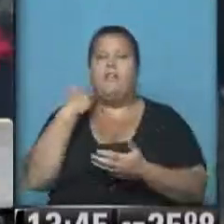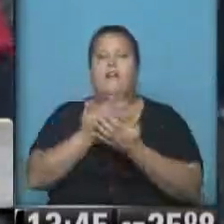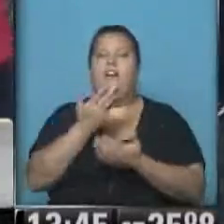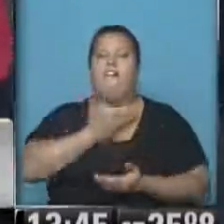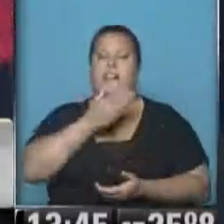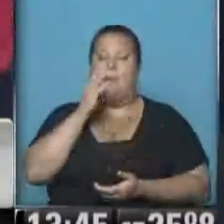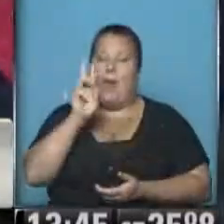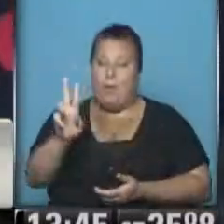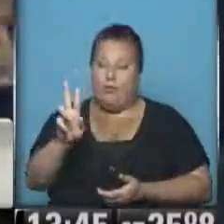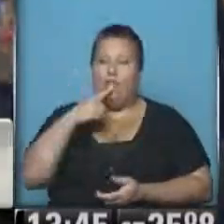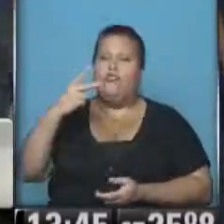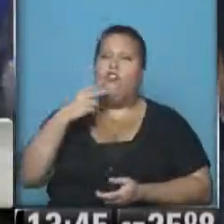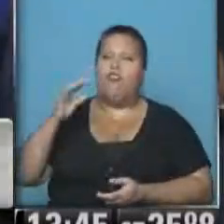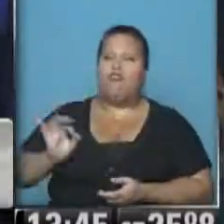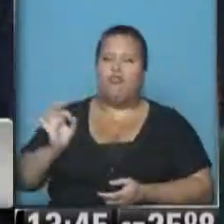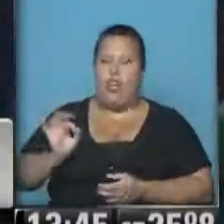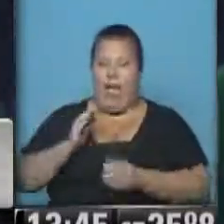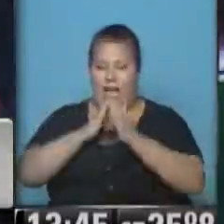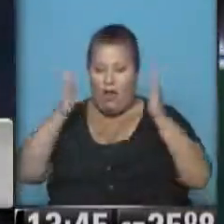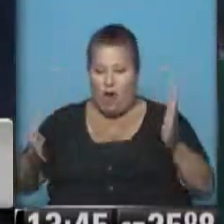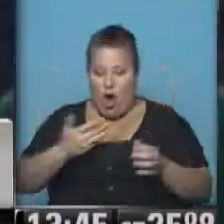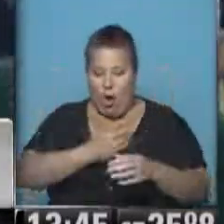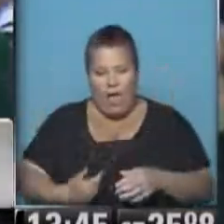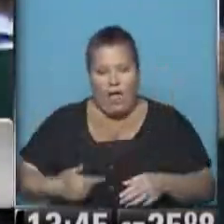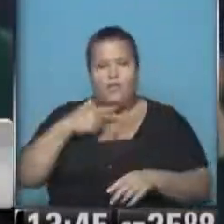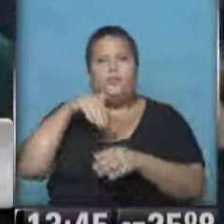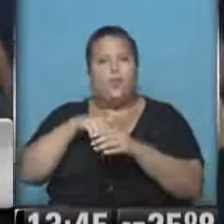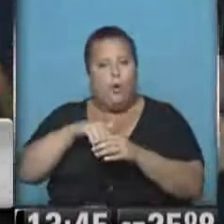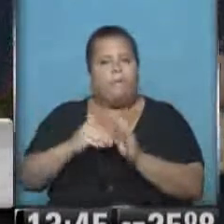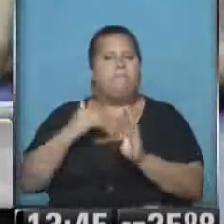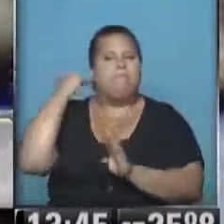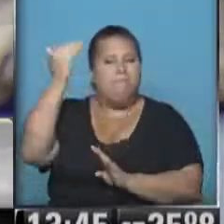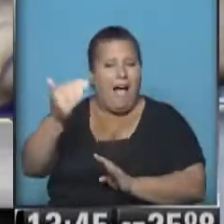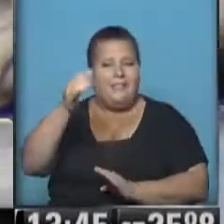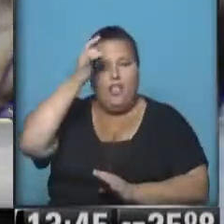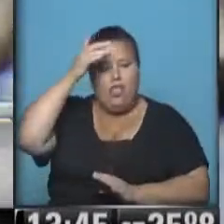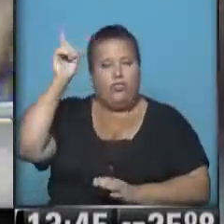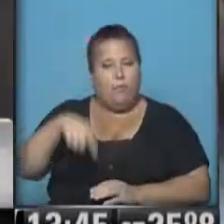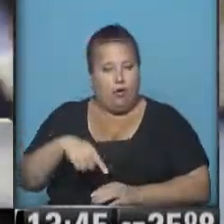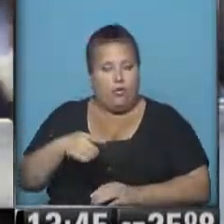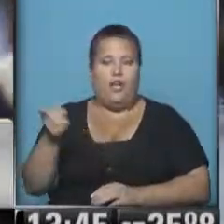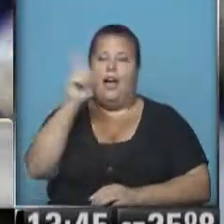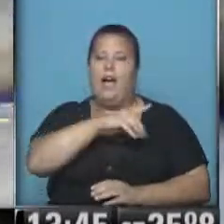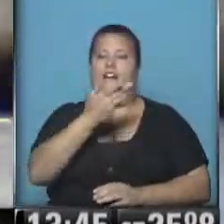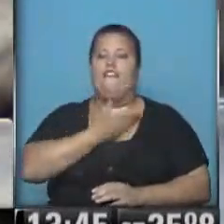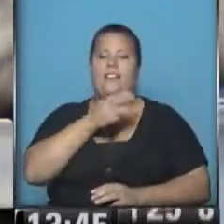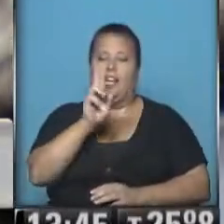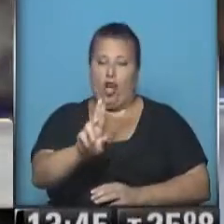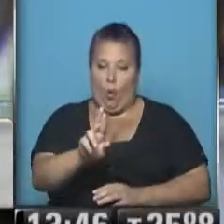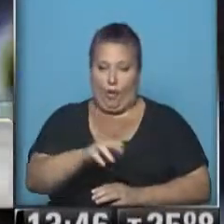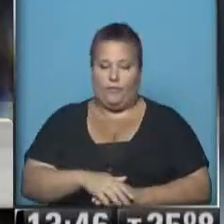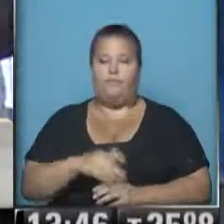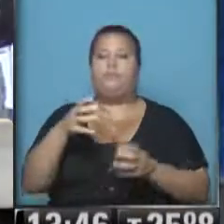victoria tras 11 años de gestión con una intención de voto que supere en un 12 por ciento al frente renovador